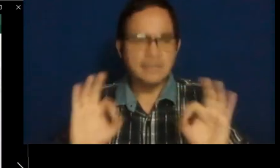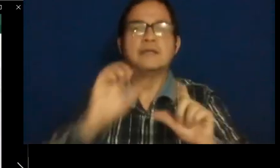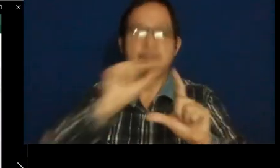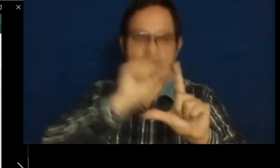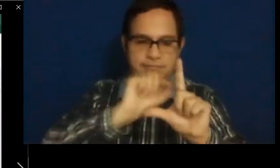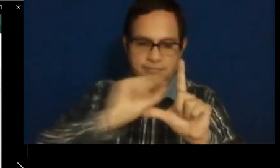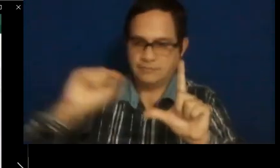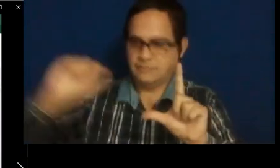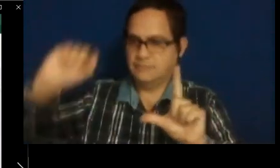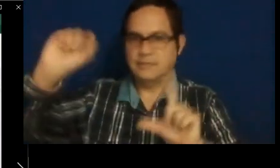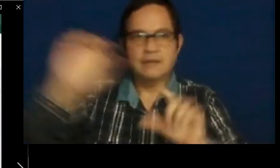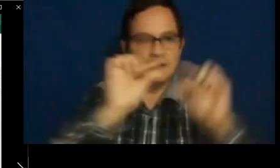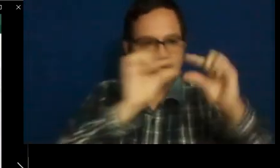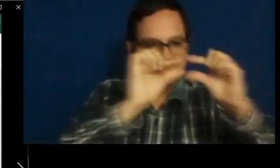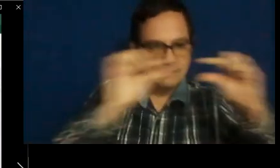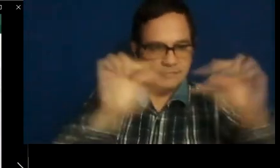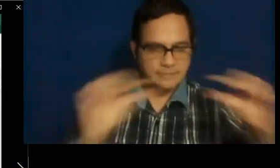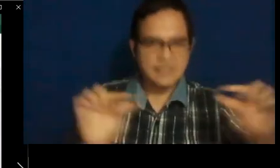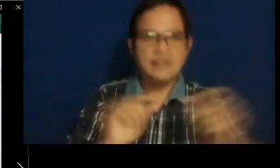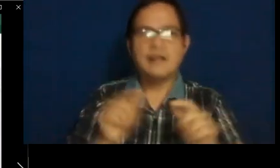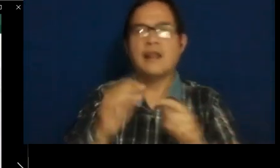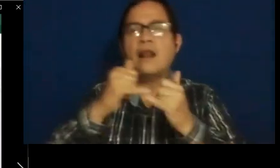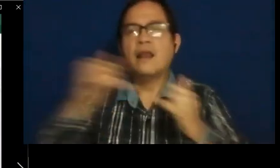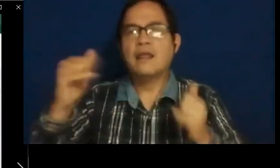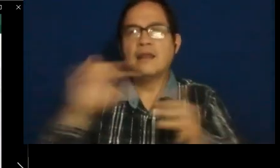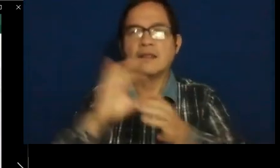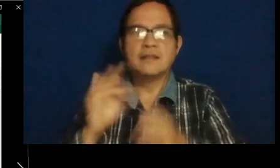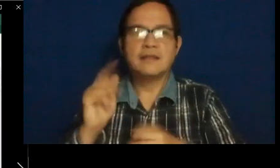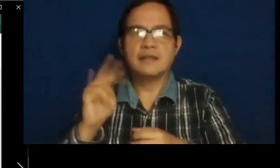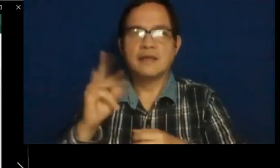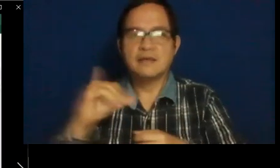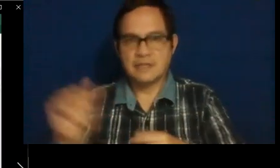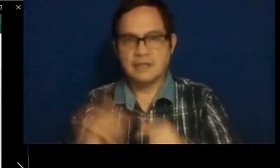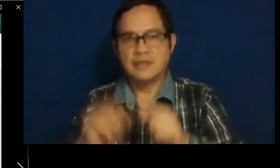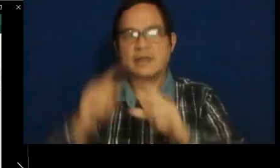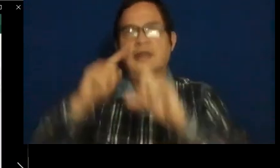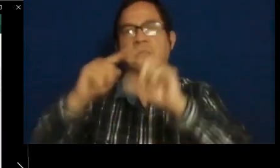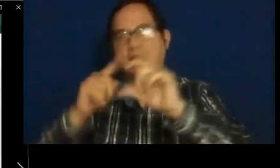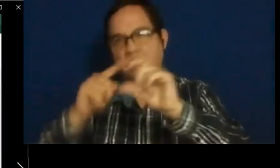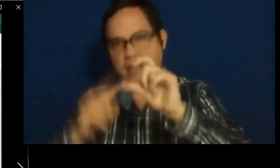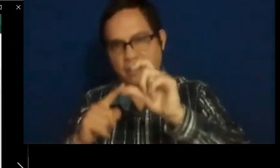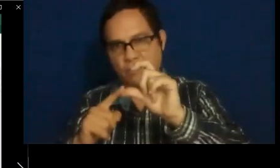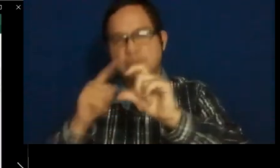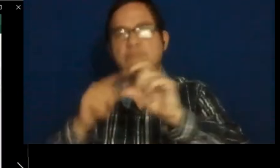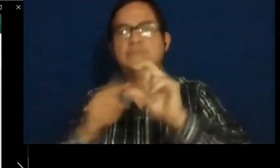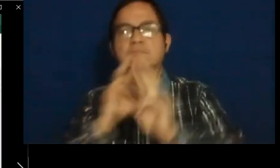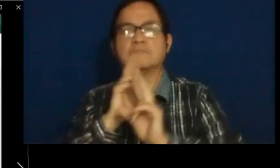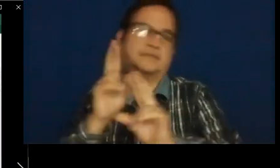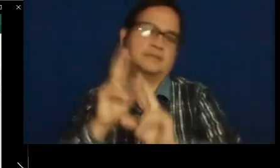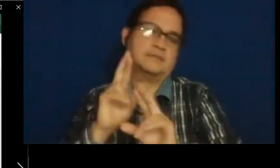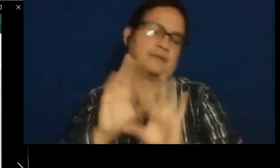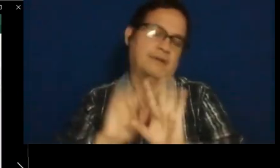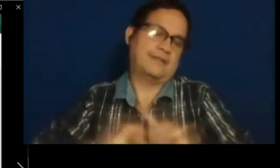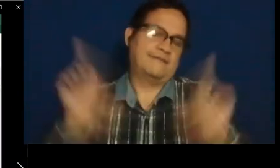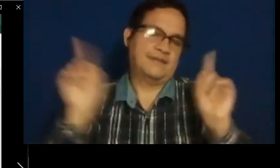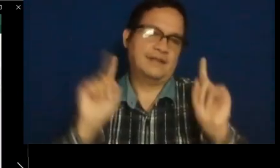de la gráfica, le hago las líneas de tendencia, saco la ecuación que claramente va a ser distinta al primer lanzamiento y hago exactamente